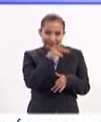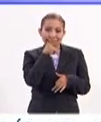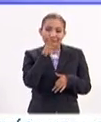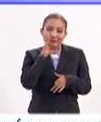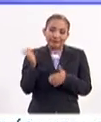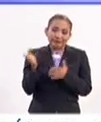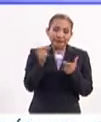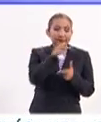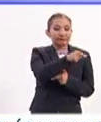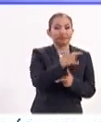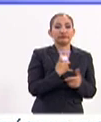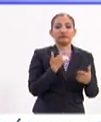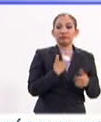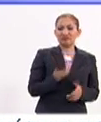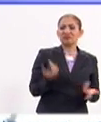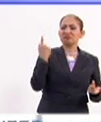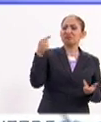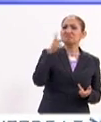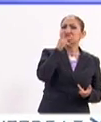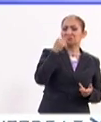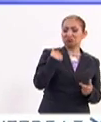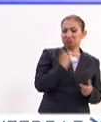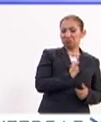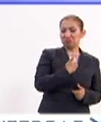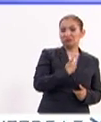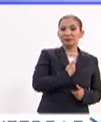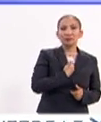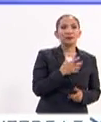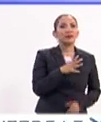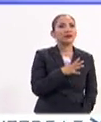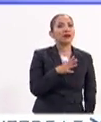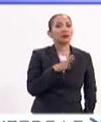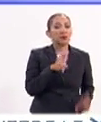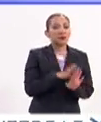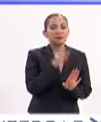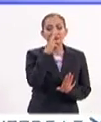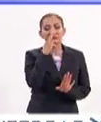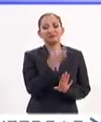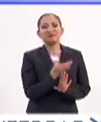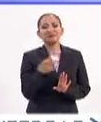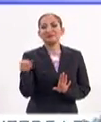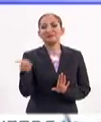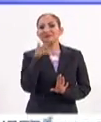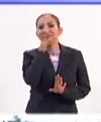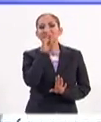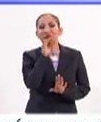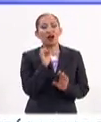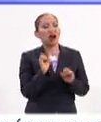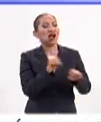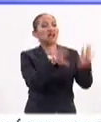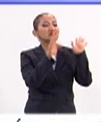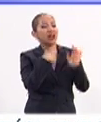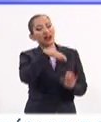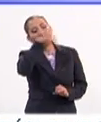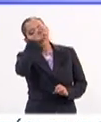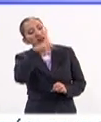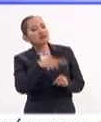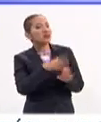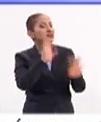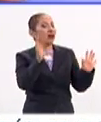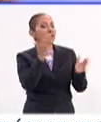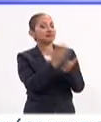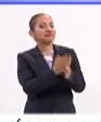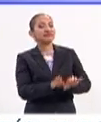difícil, porque obviamente pues ya también hay como la falta de responsabilidad por parte de los padres, porque dicen, bueno, yo ya